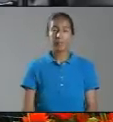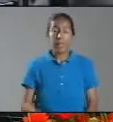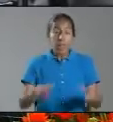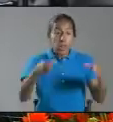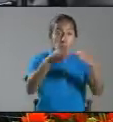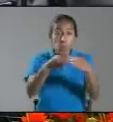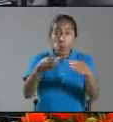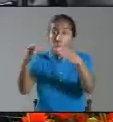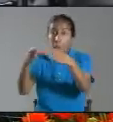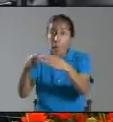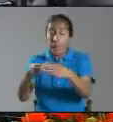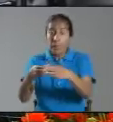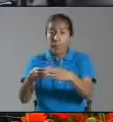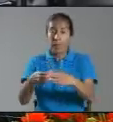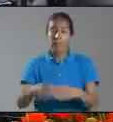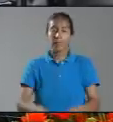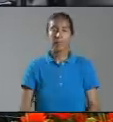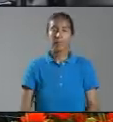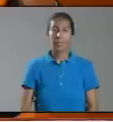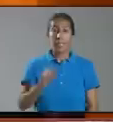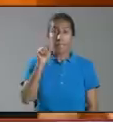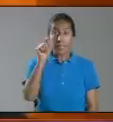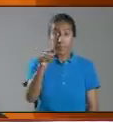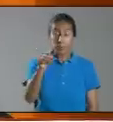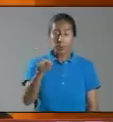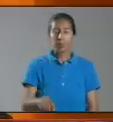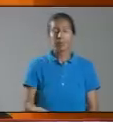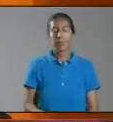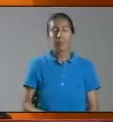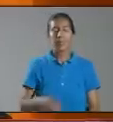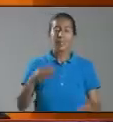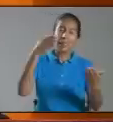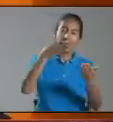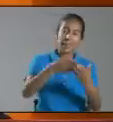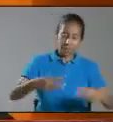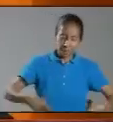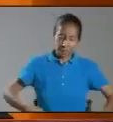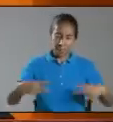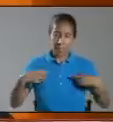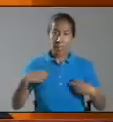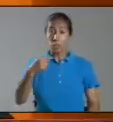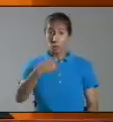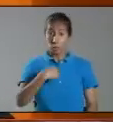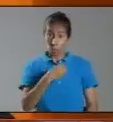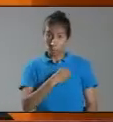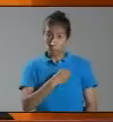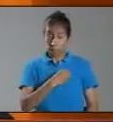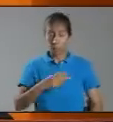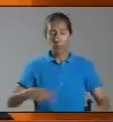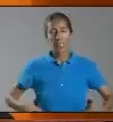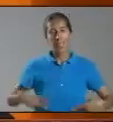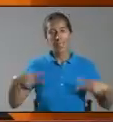grupal, congregacional, y eso te lleva a la vida. Yo quiero vida.